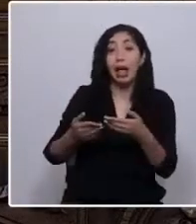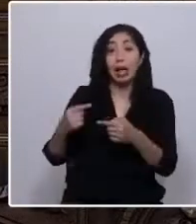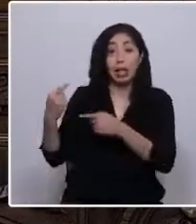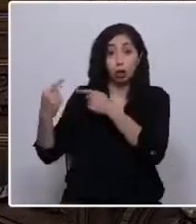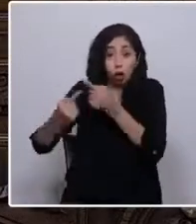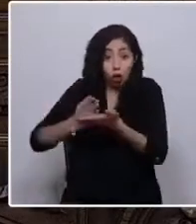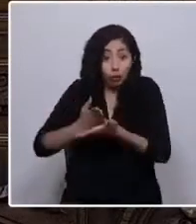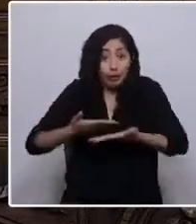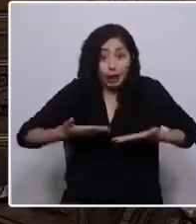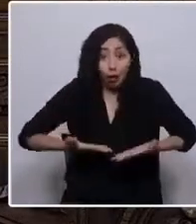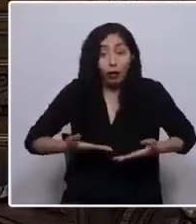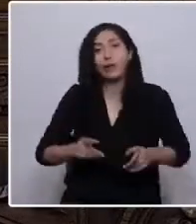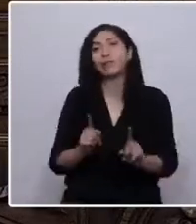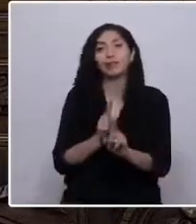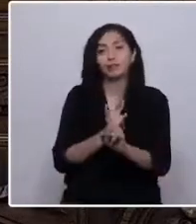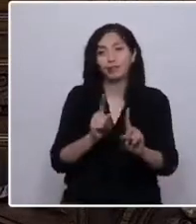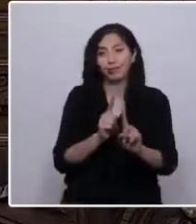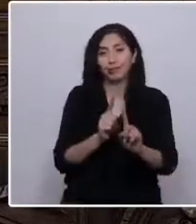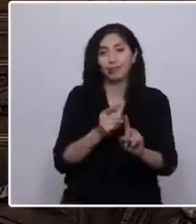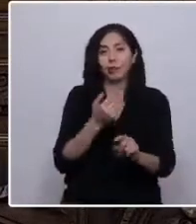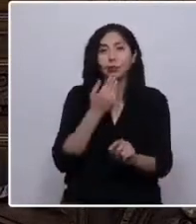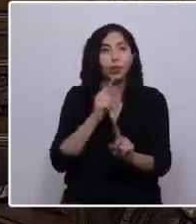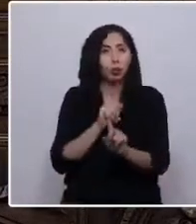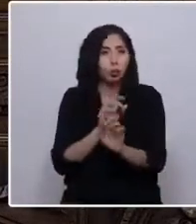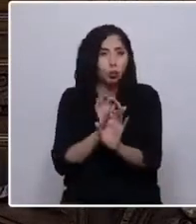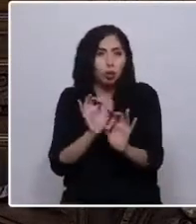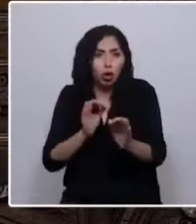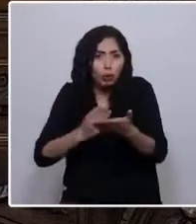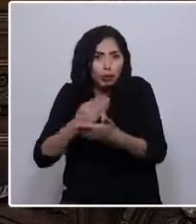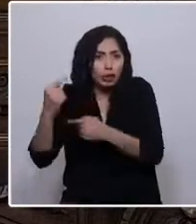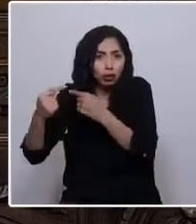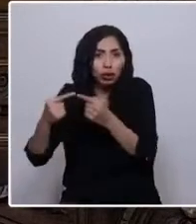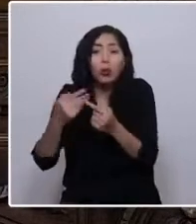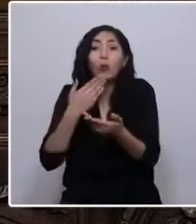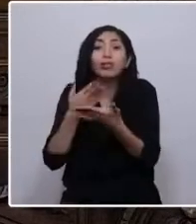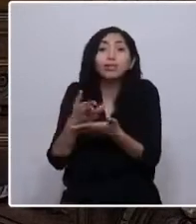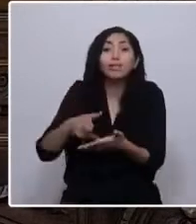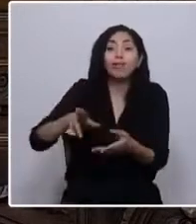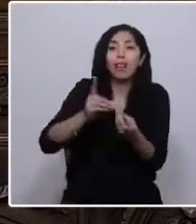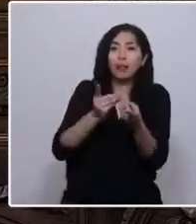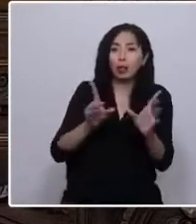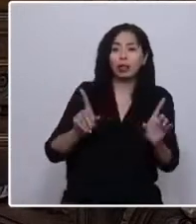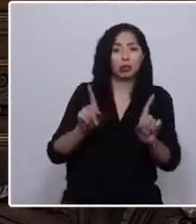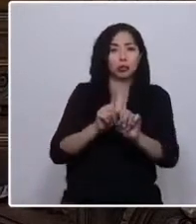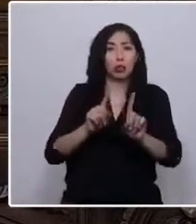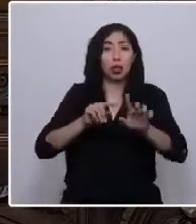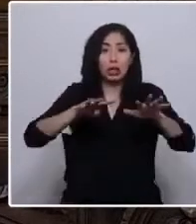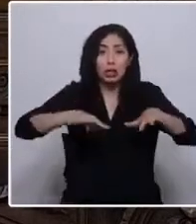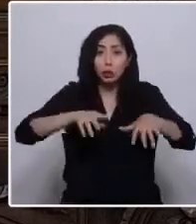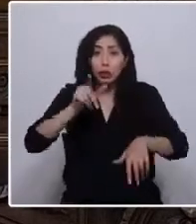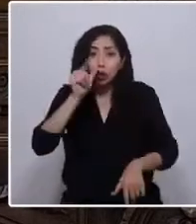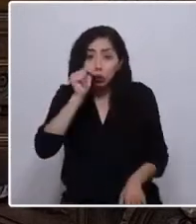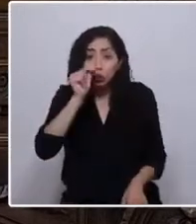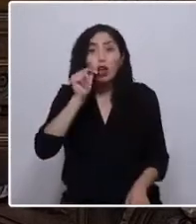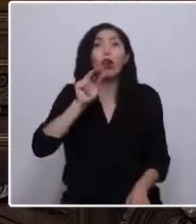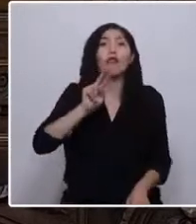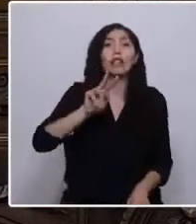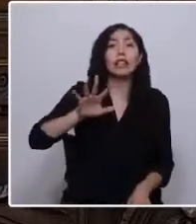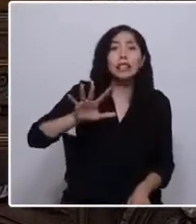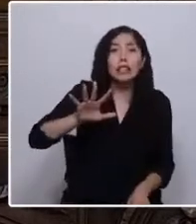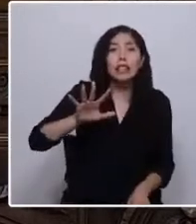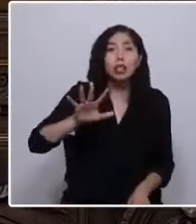con nosotros, tampoco empezó cuando recuperamos la democracia, tampoco el 19 de octubre ni el 25 con